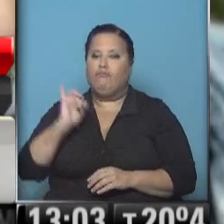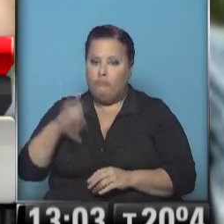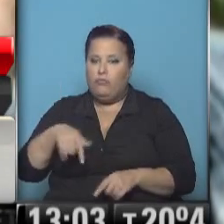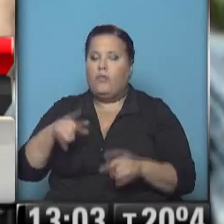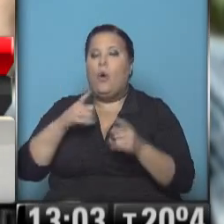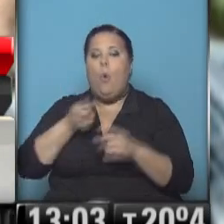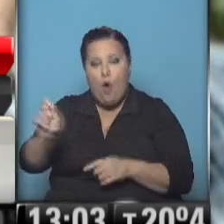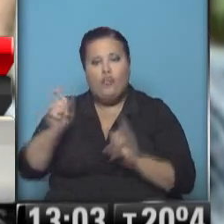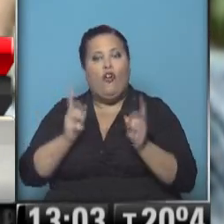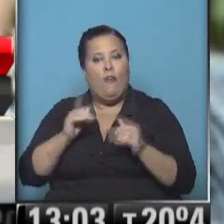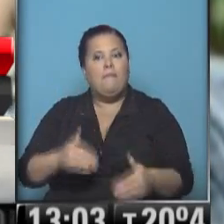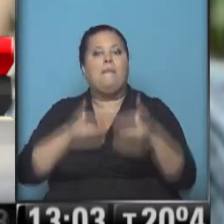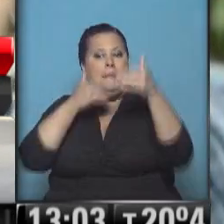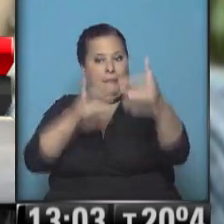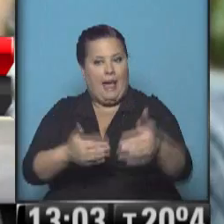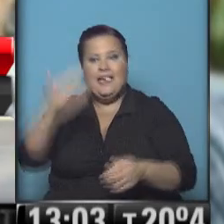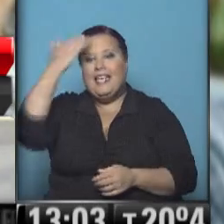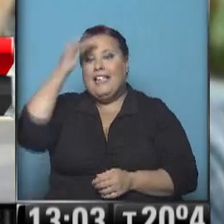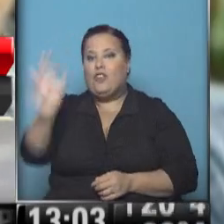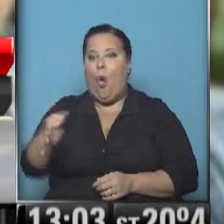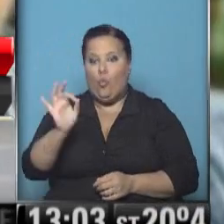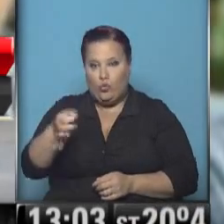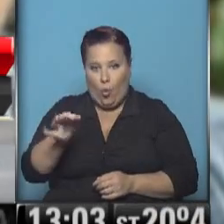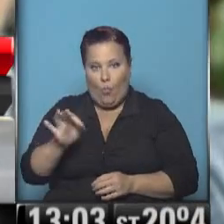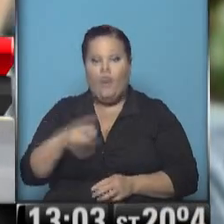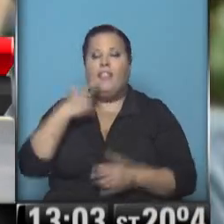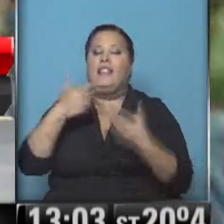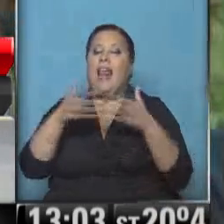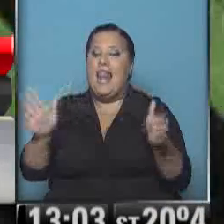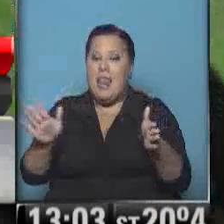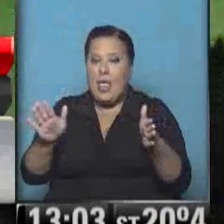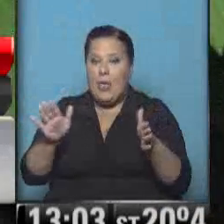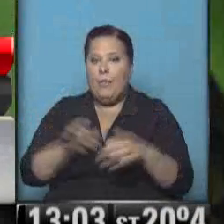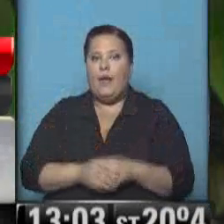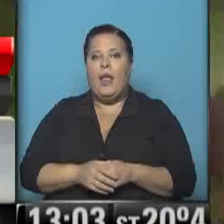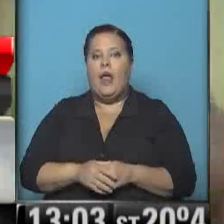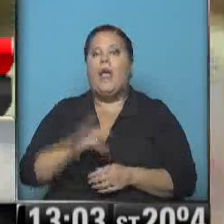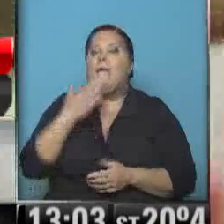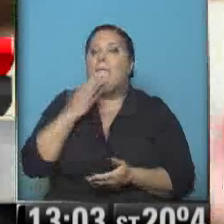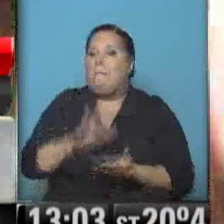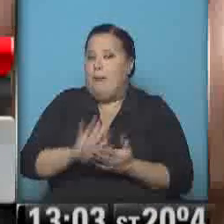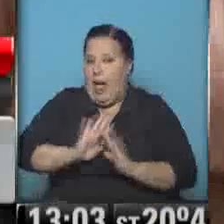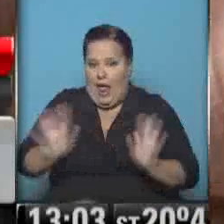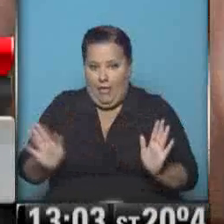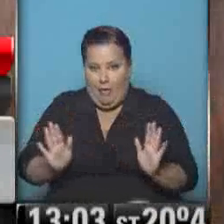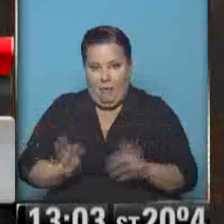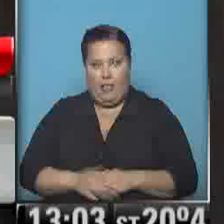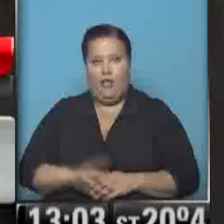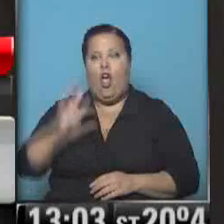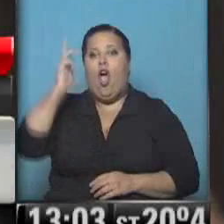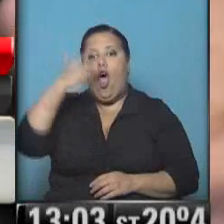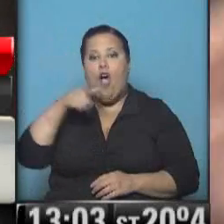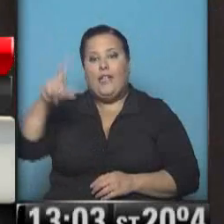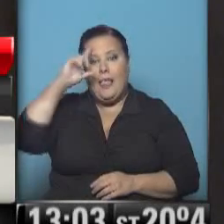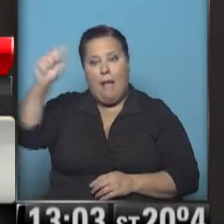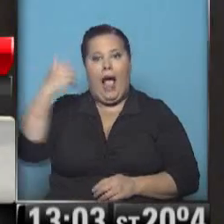mantiene el juicio, lo postergó el juicio para el 15 de octubre y le dio la libertad bajo palabra en el hotel del